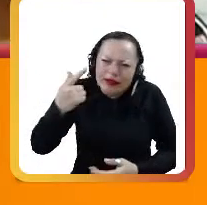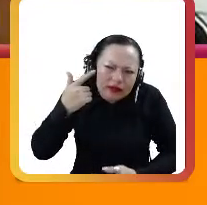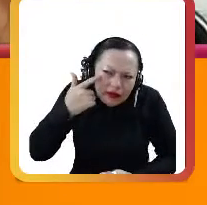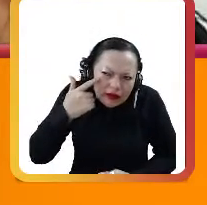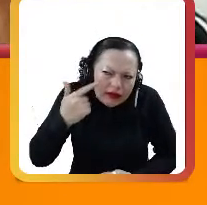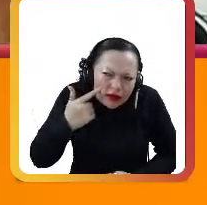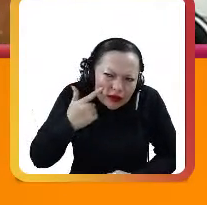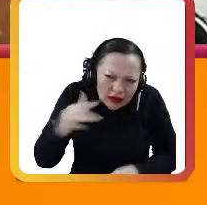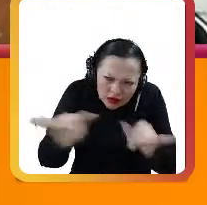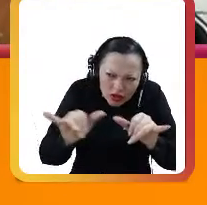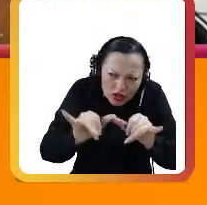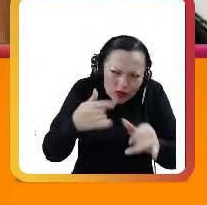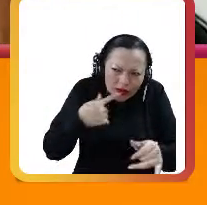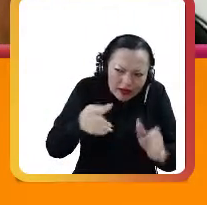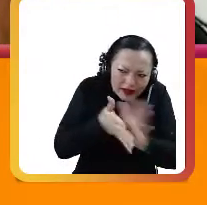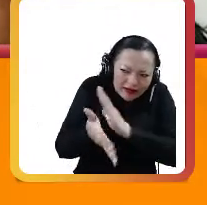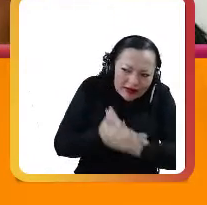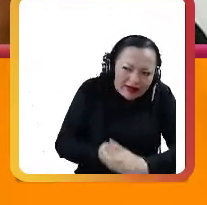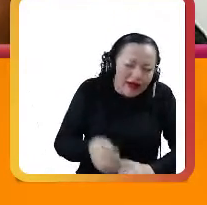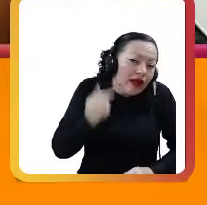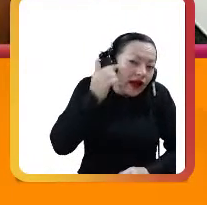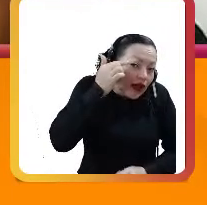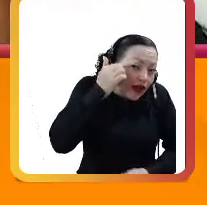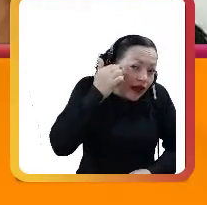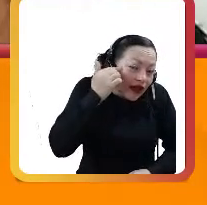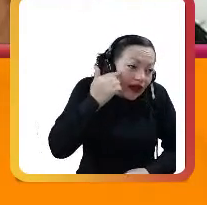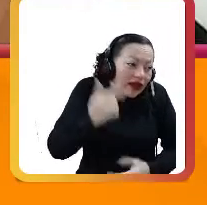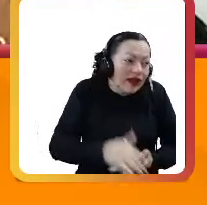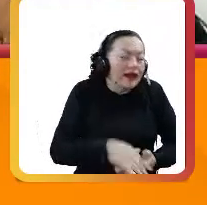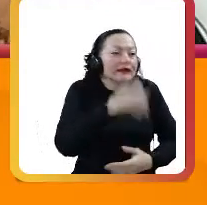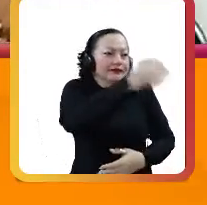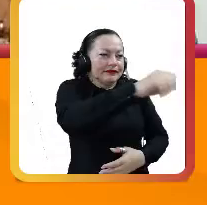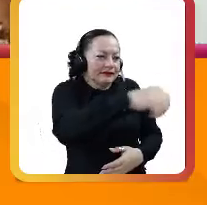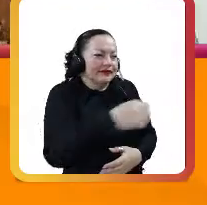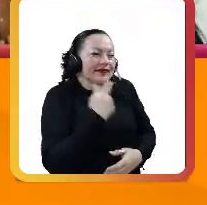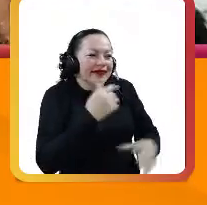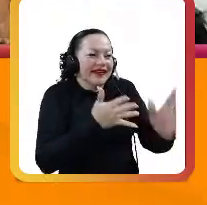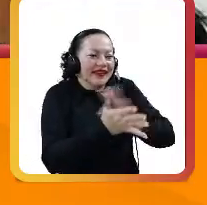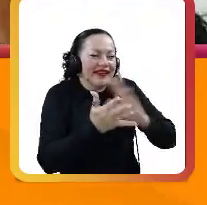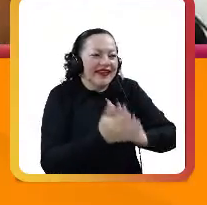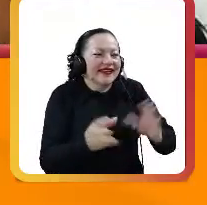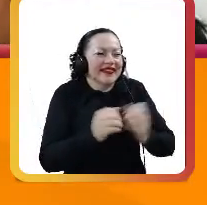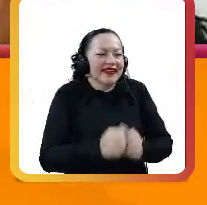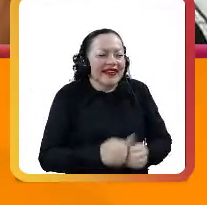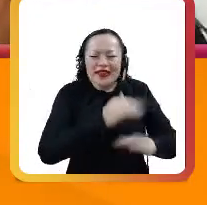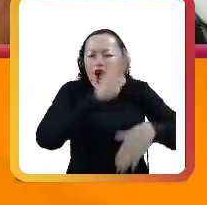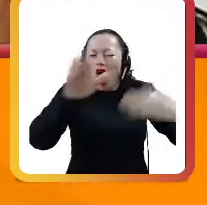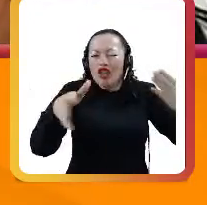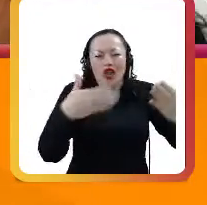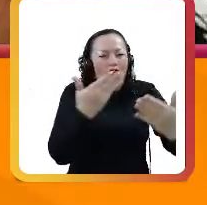aplicamos y ya va a disminuir. Esas estas arrugas de por acá. Que se forman aquí. Uy, estas de aquí. Sí, todas las